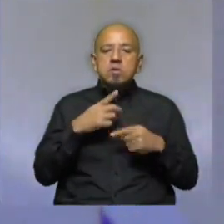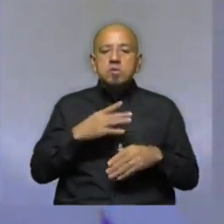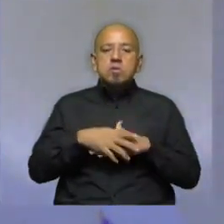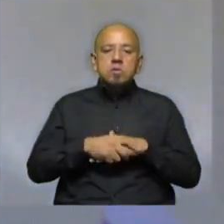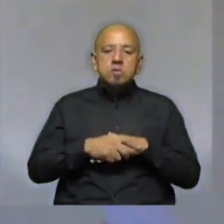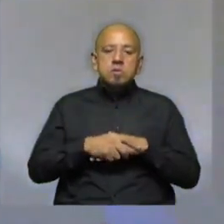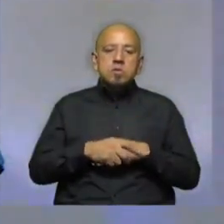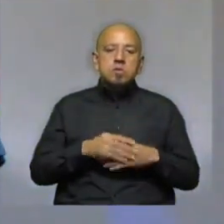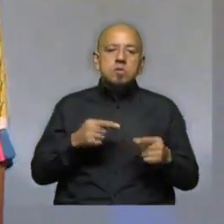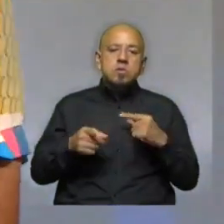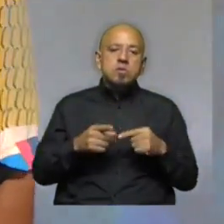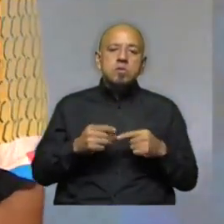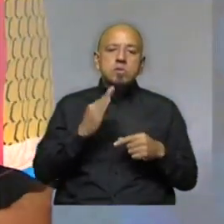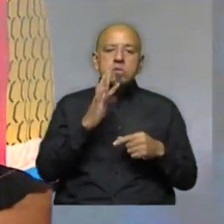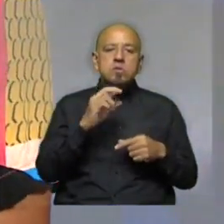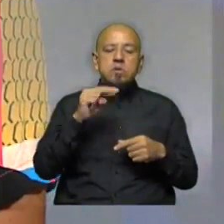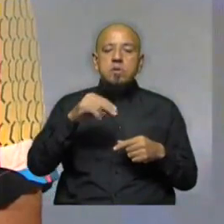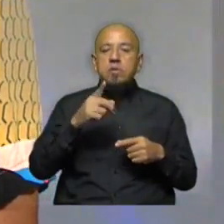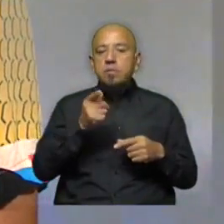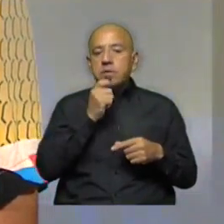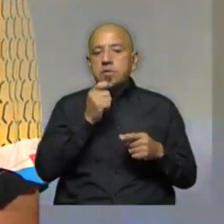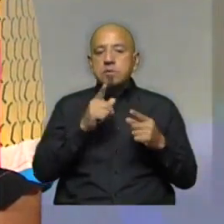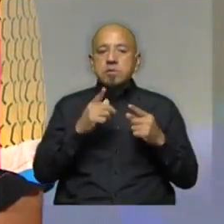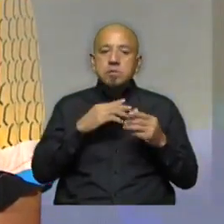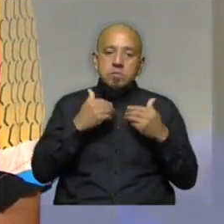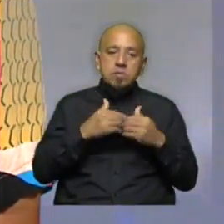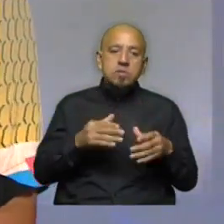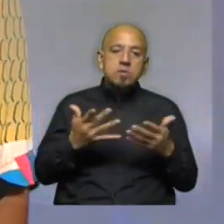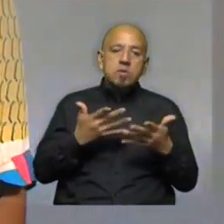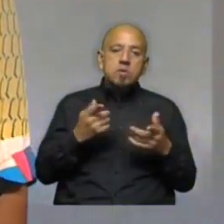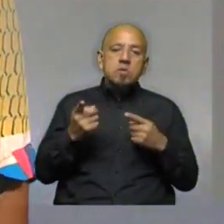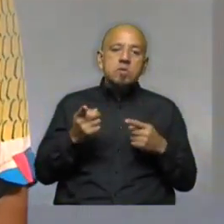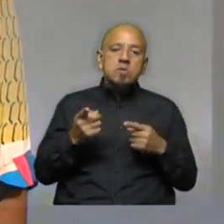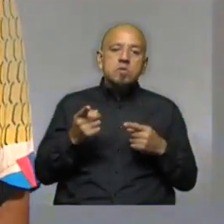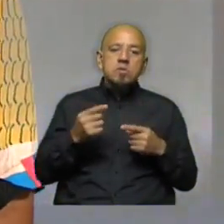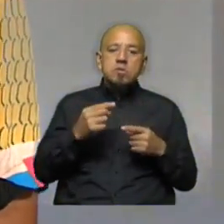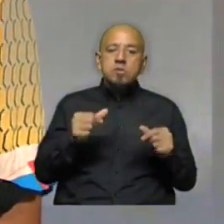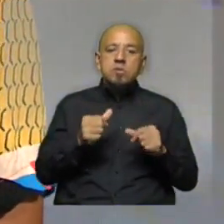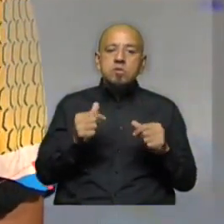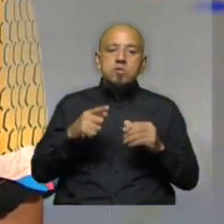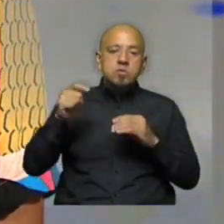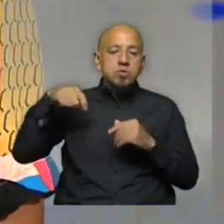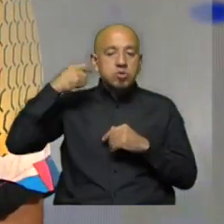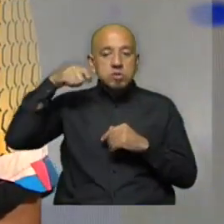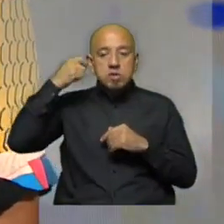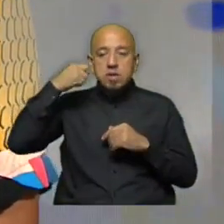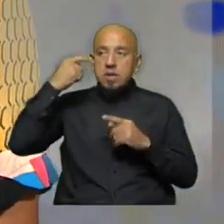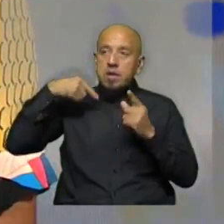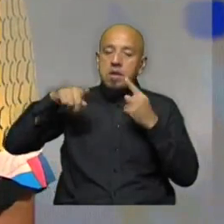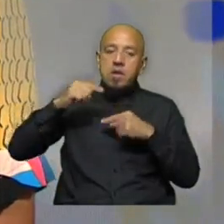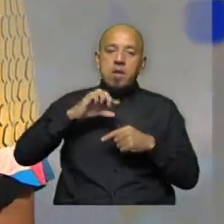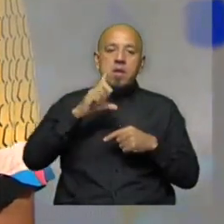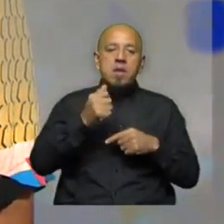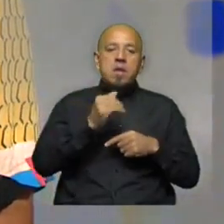portal, prensa, etcétera, nació ese, por decir algo, que bueno, ahora no está al aire, pero que está haciendo, por ejemplo, algún ciclo de cine, como hicimos a fin de año en la Sala